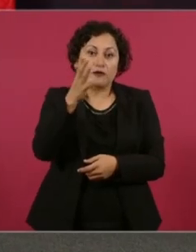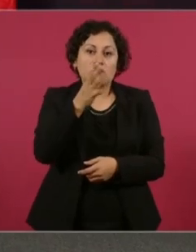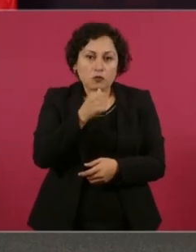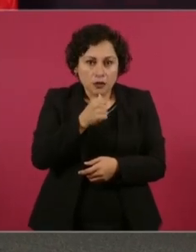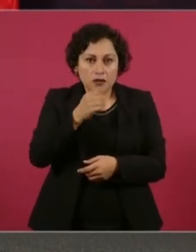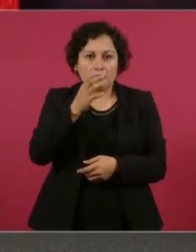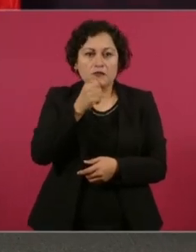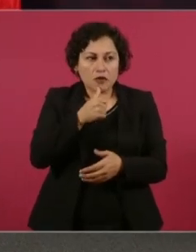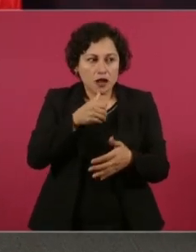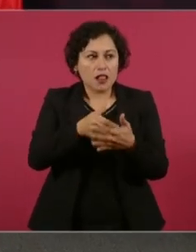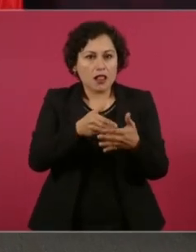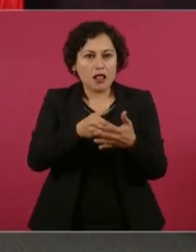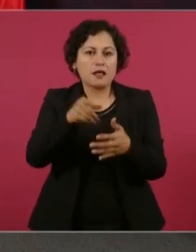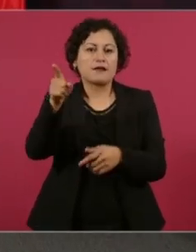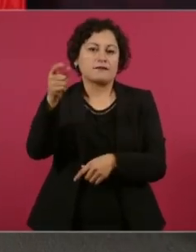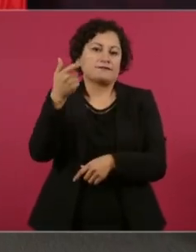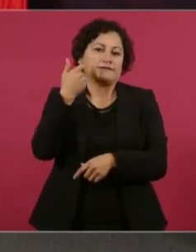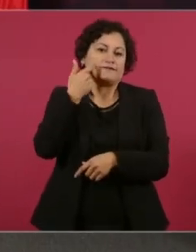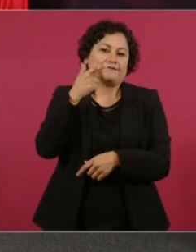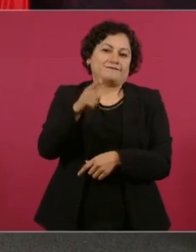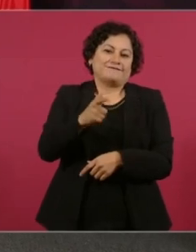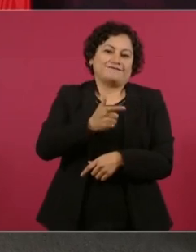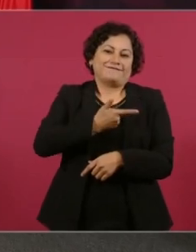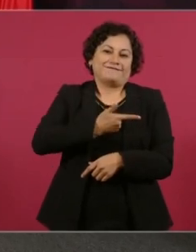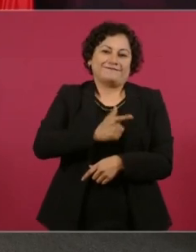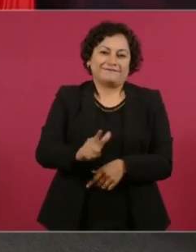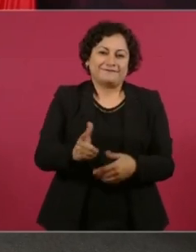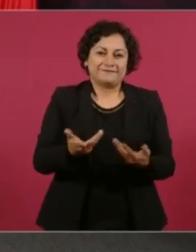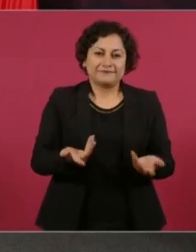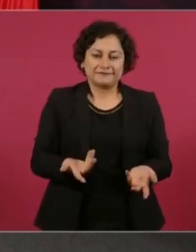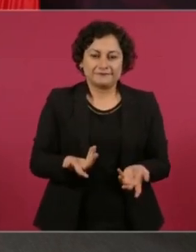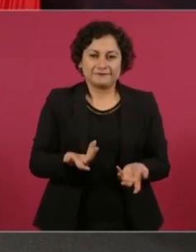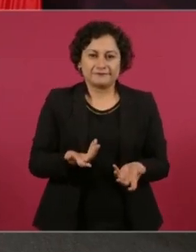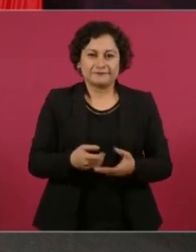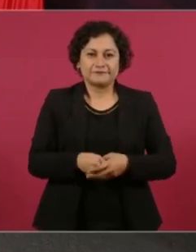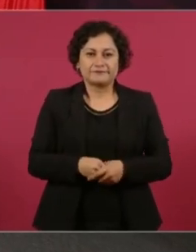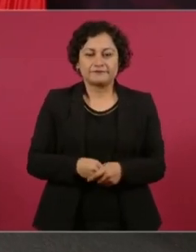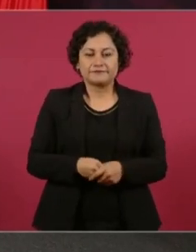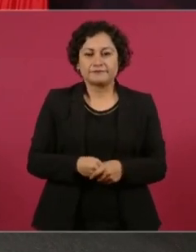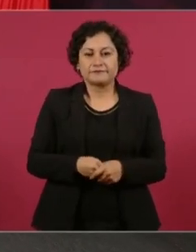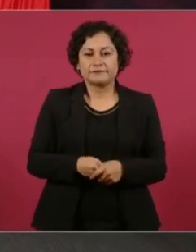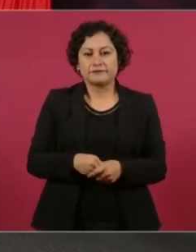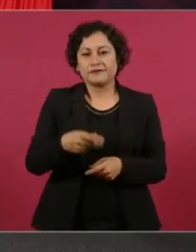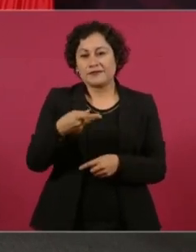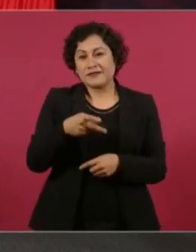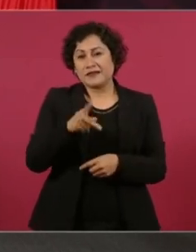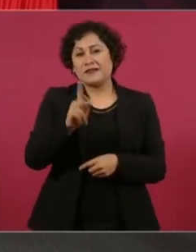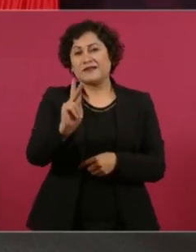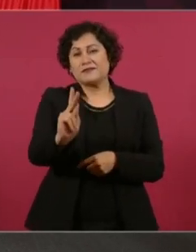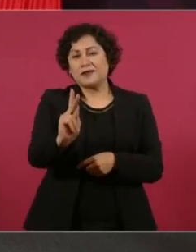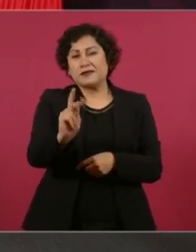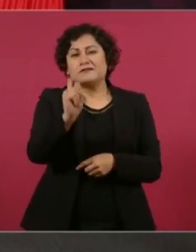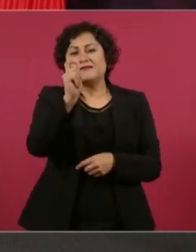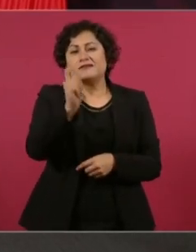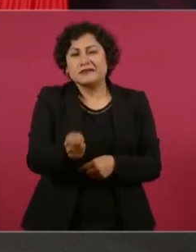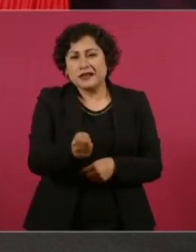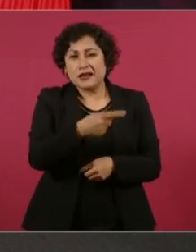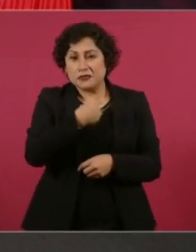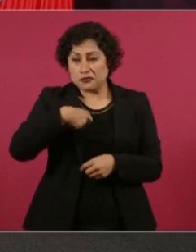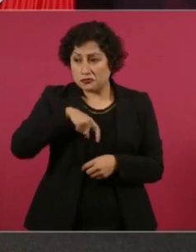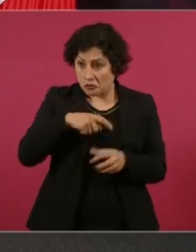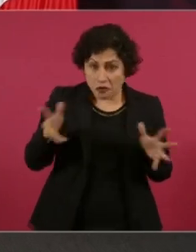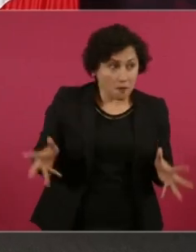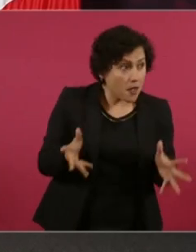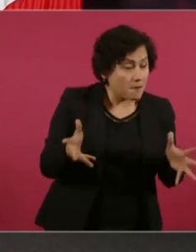pero no hace falta hacer movilizaciones. No.